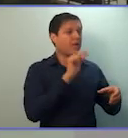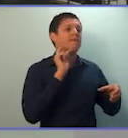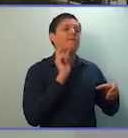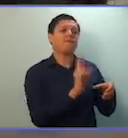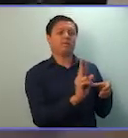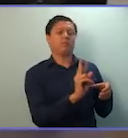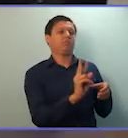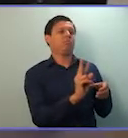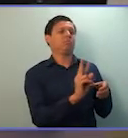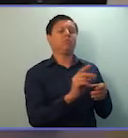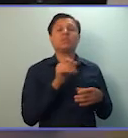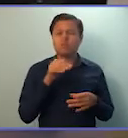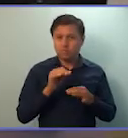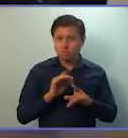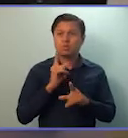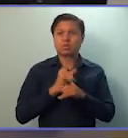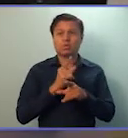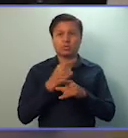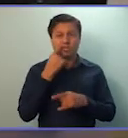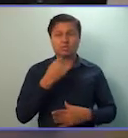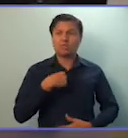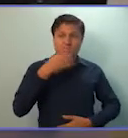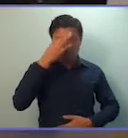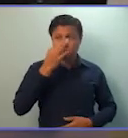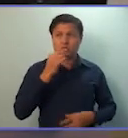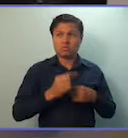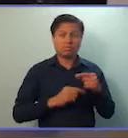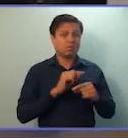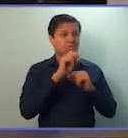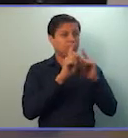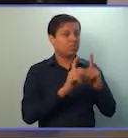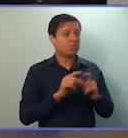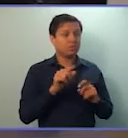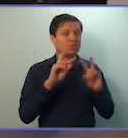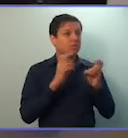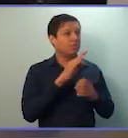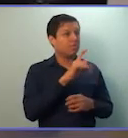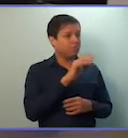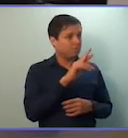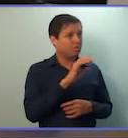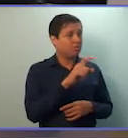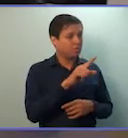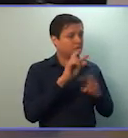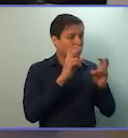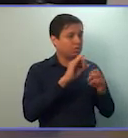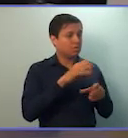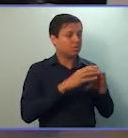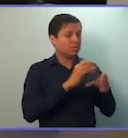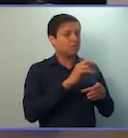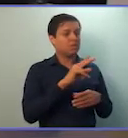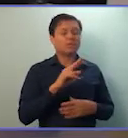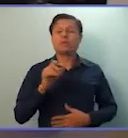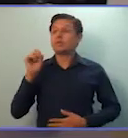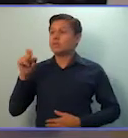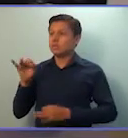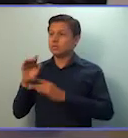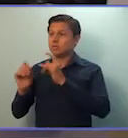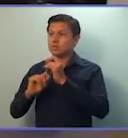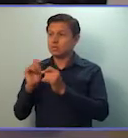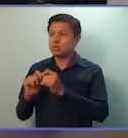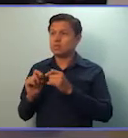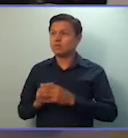de votos es correcto así es muy bien yo creo que vamos a ir despejando valmor ese tema fernández de la junta receptora justamente una de